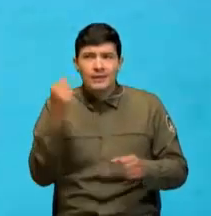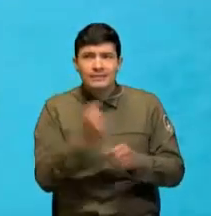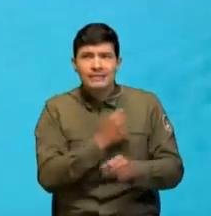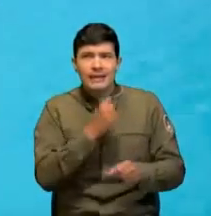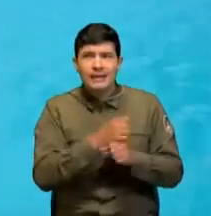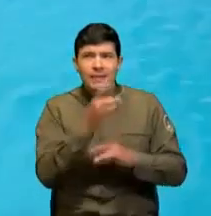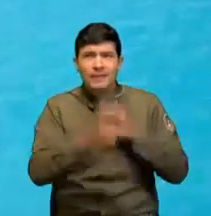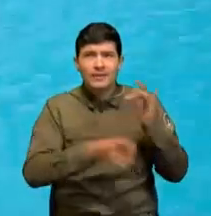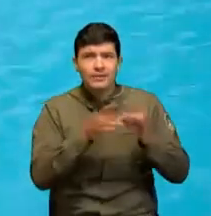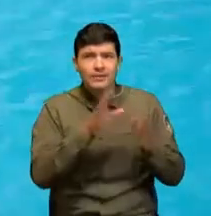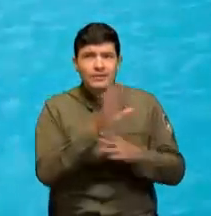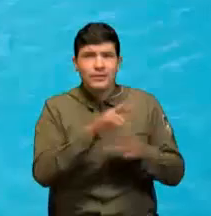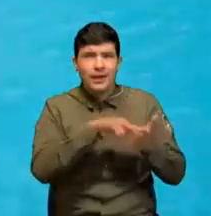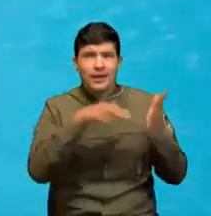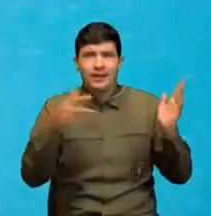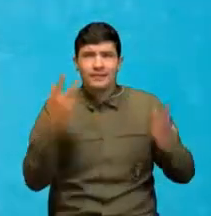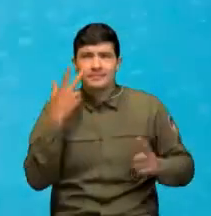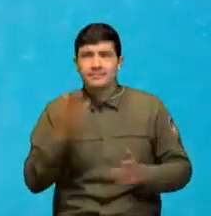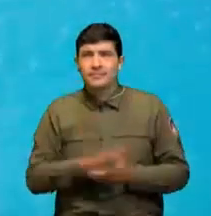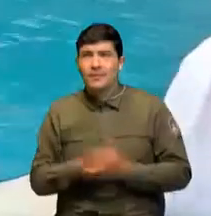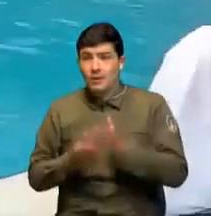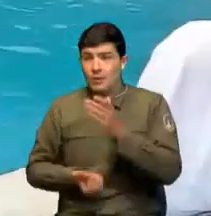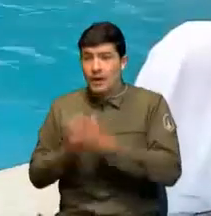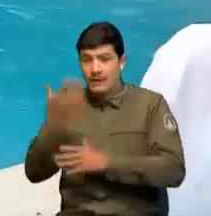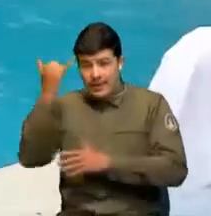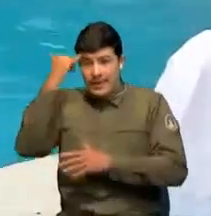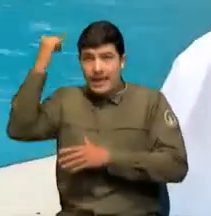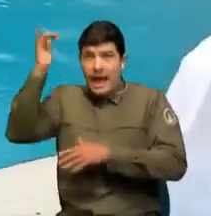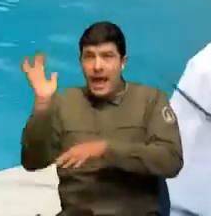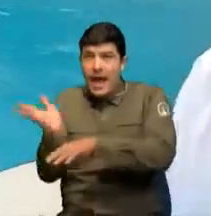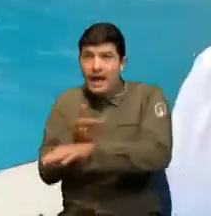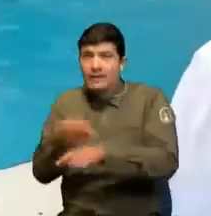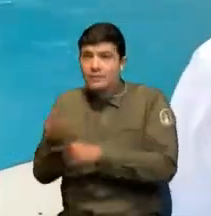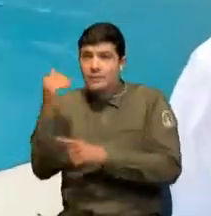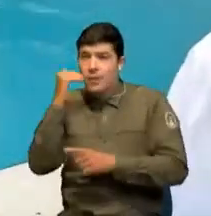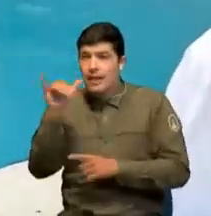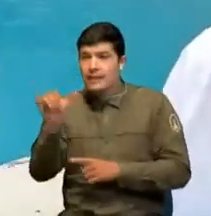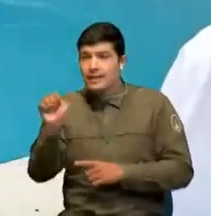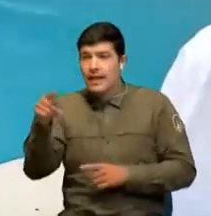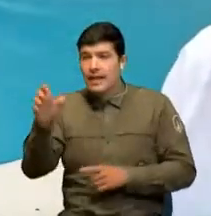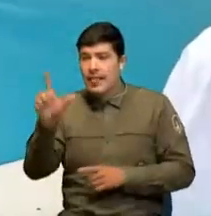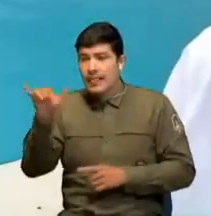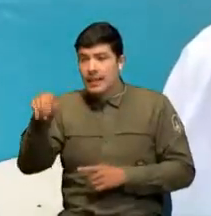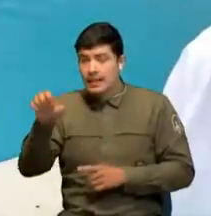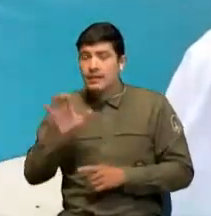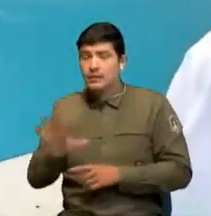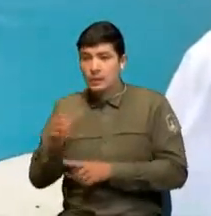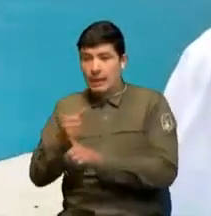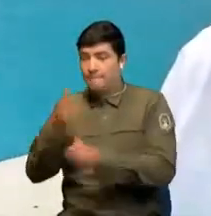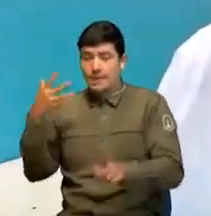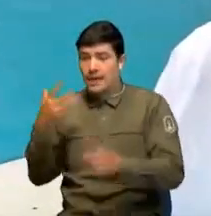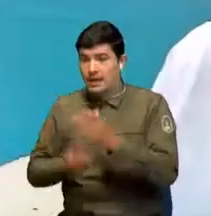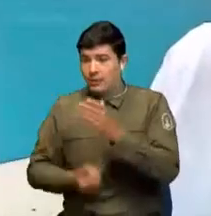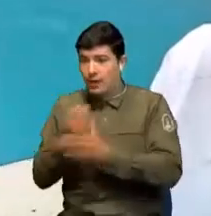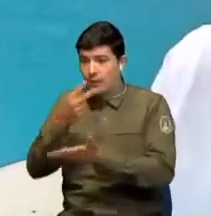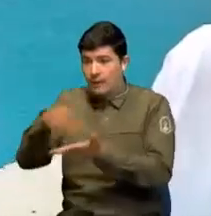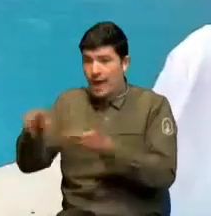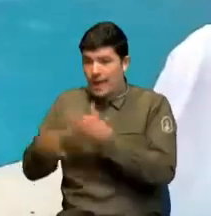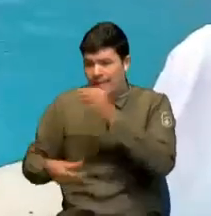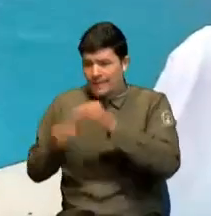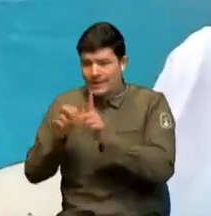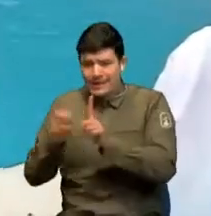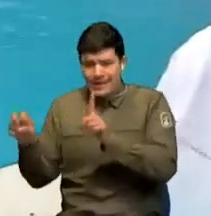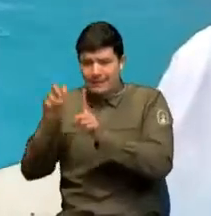de las atletas. La innovación artística que trae Jacqueline, ya que eso es lo que ha impactado con sus rutinas, aparte del nivel